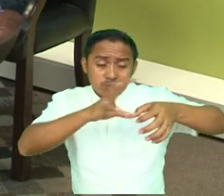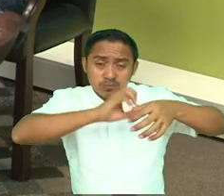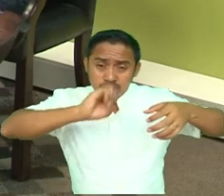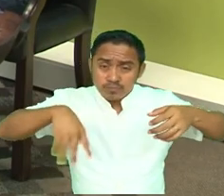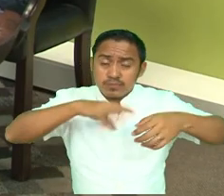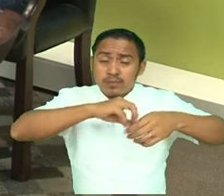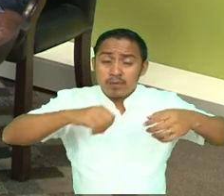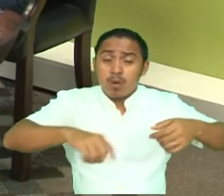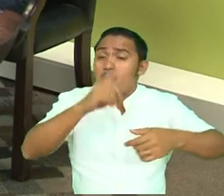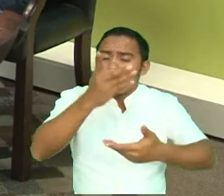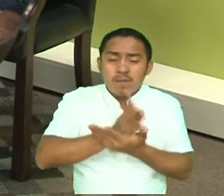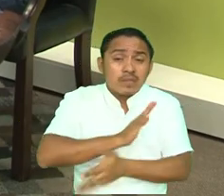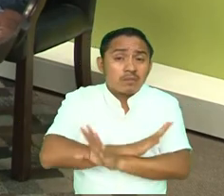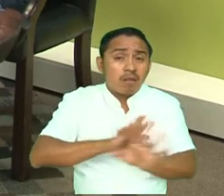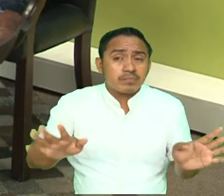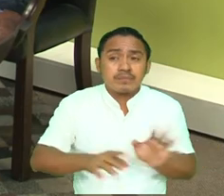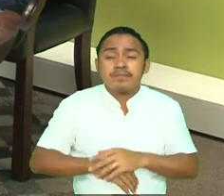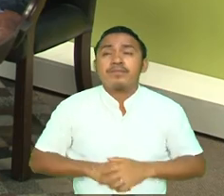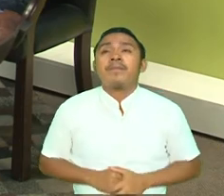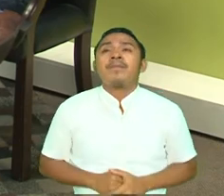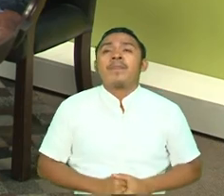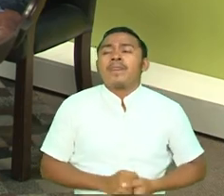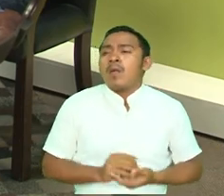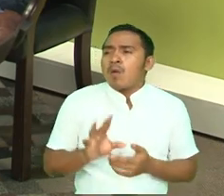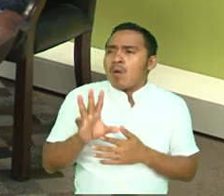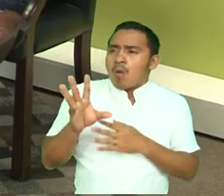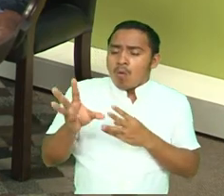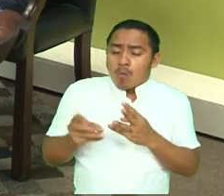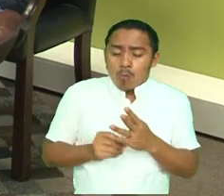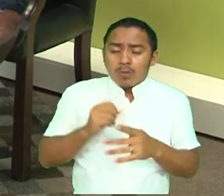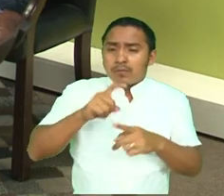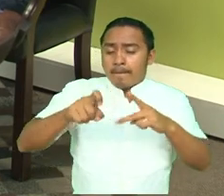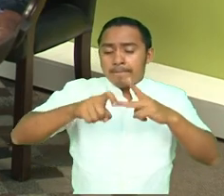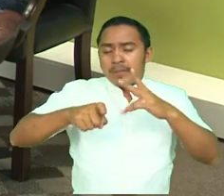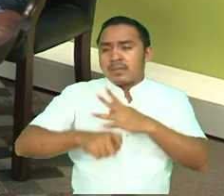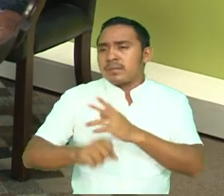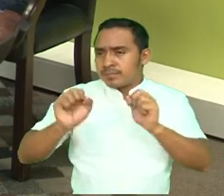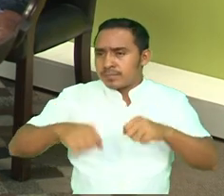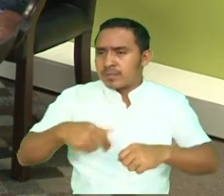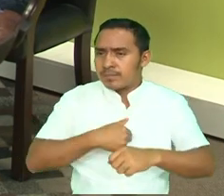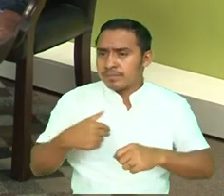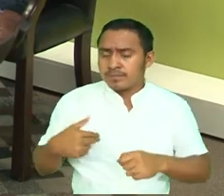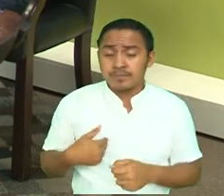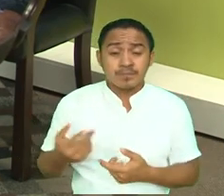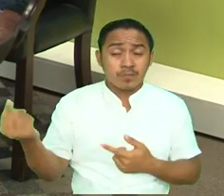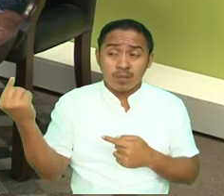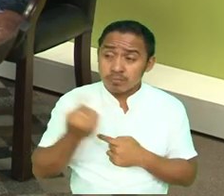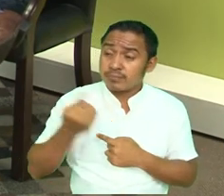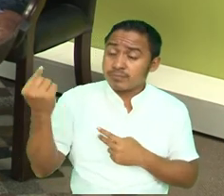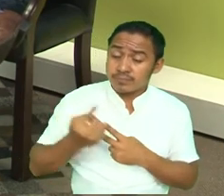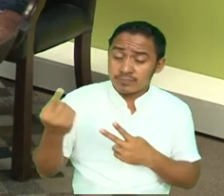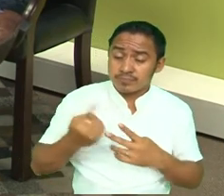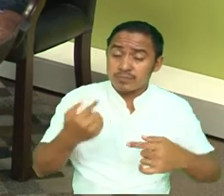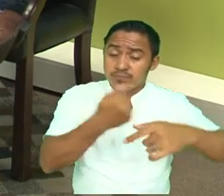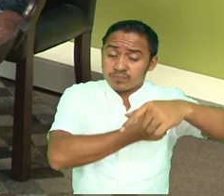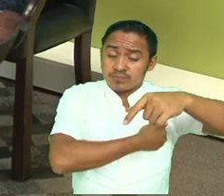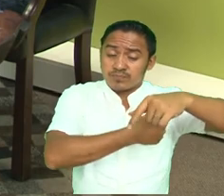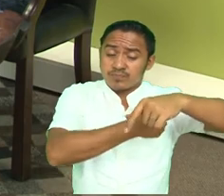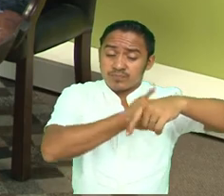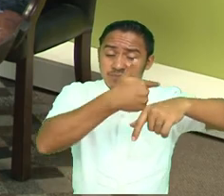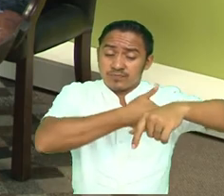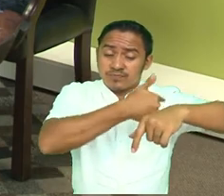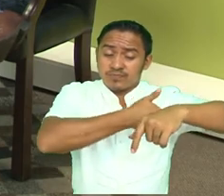aplicación el paciente ya va a dar mejoría. Por ejemplo, ¿en cuántas semanas, en cuántos meses este paciente se va a estar aplicando ese láser para disminuir